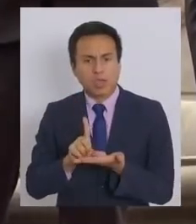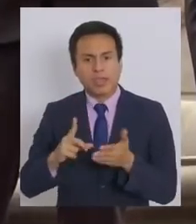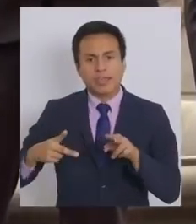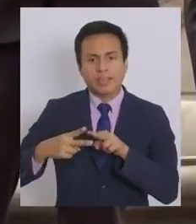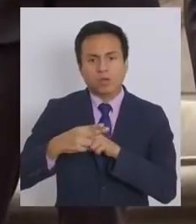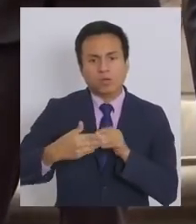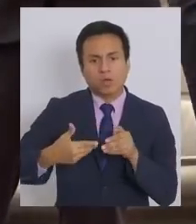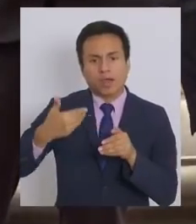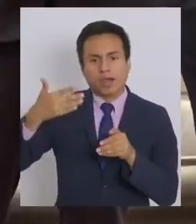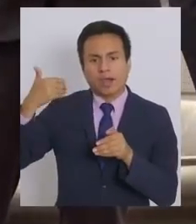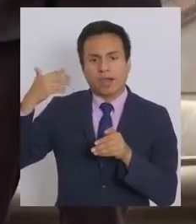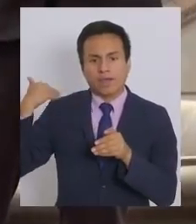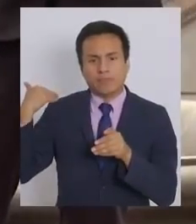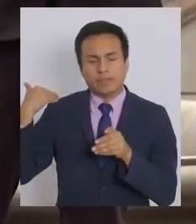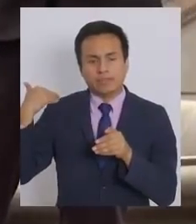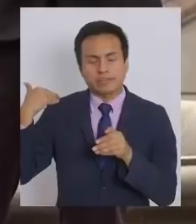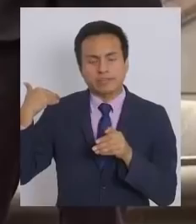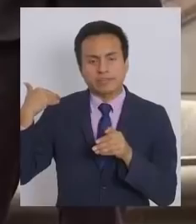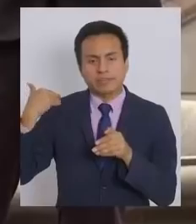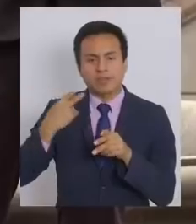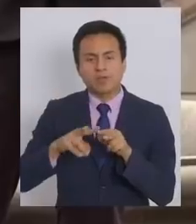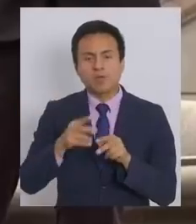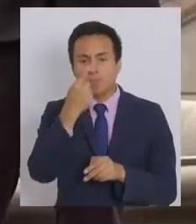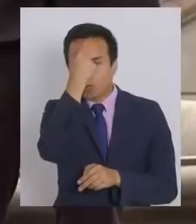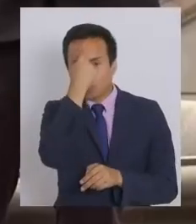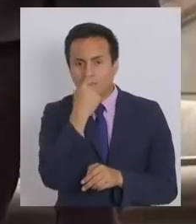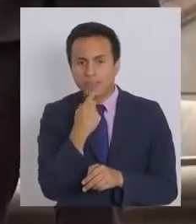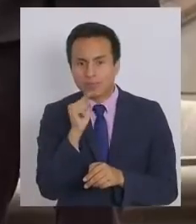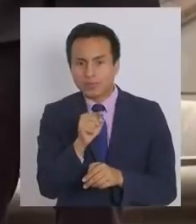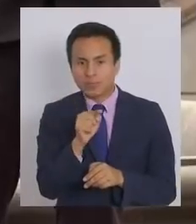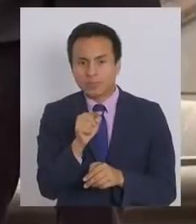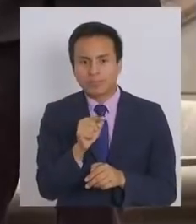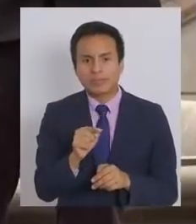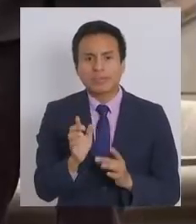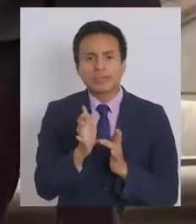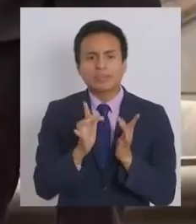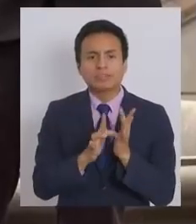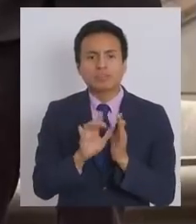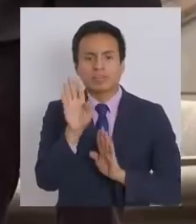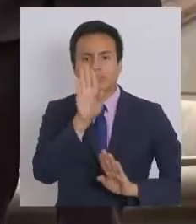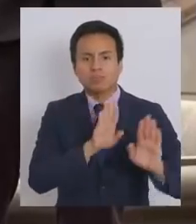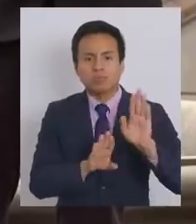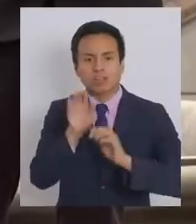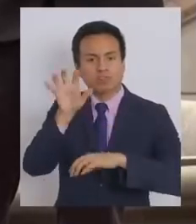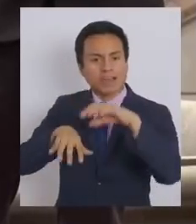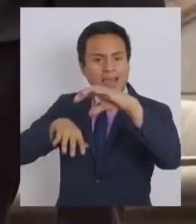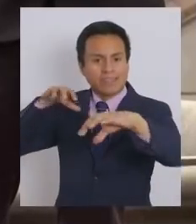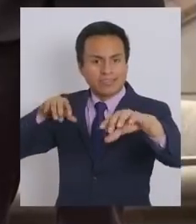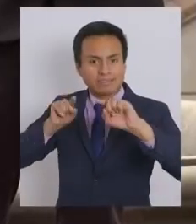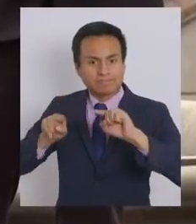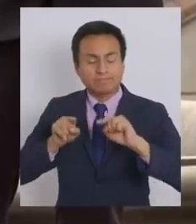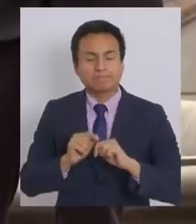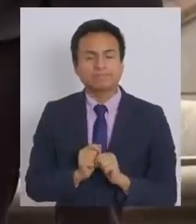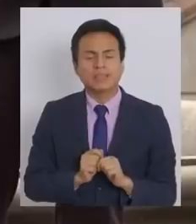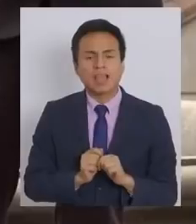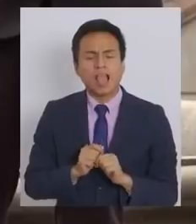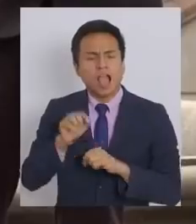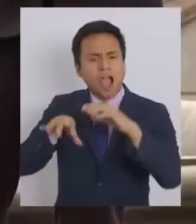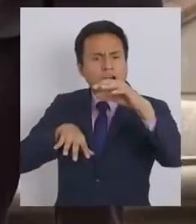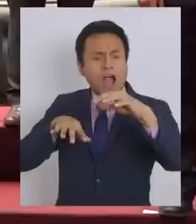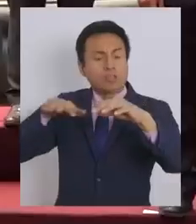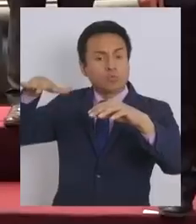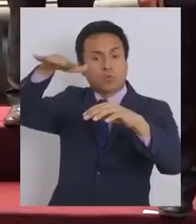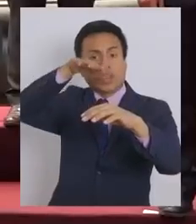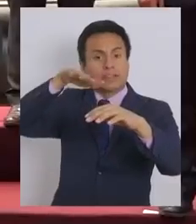inauguró el monumento, ¿cierto?, el Cristo Redentor de los Andes, en las alturas de